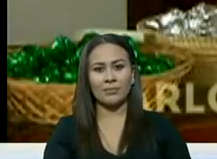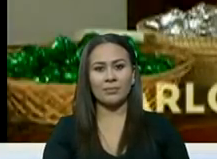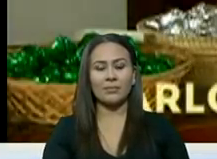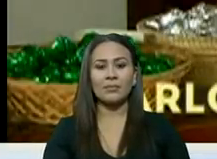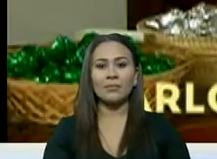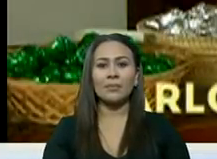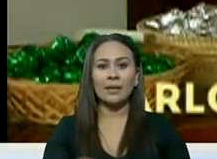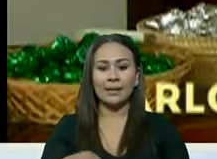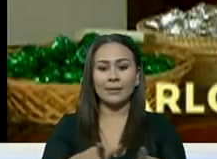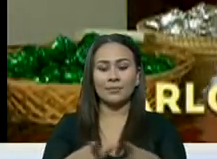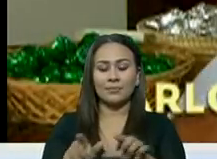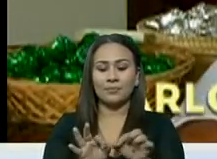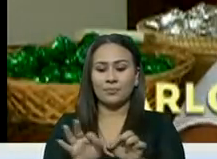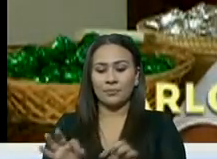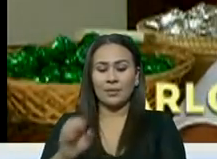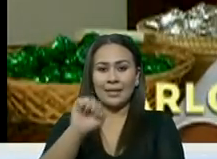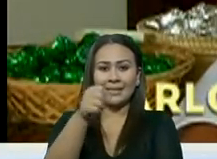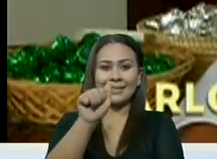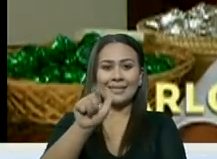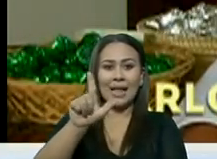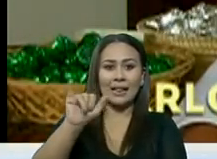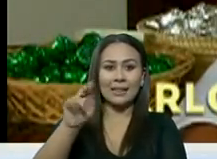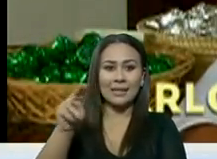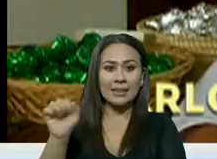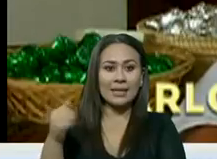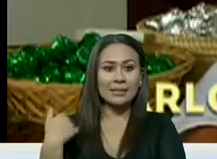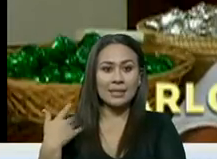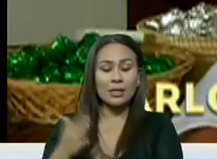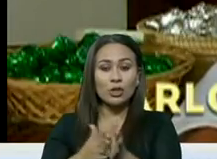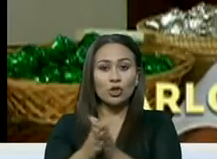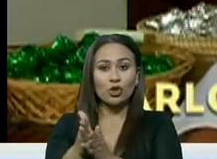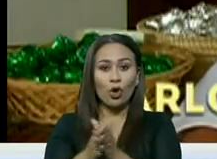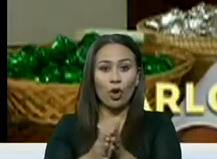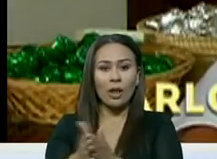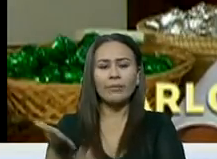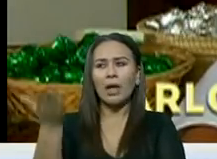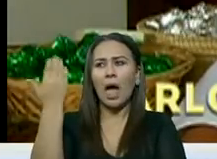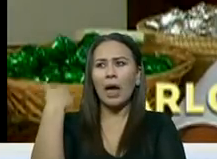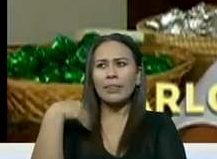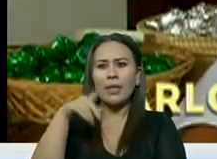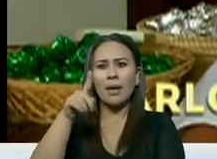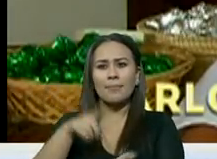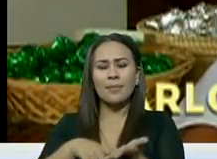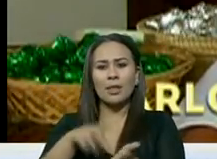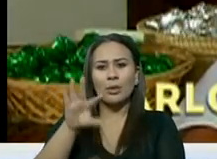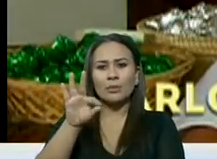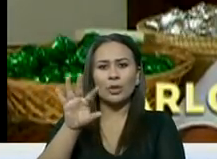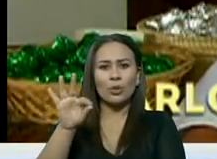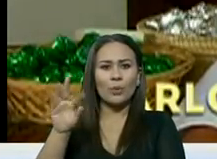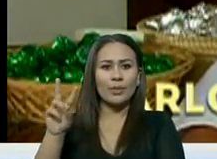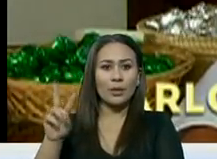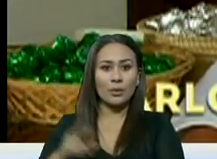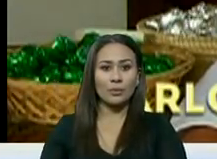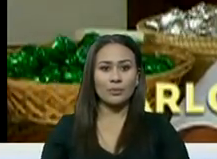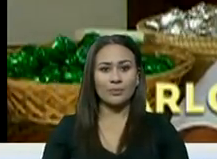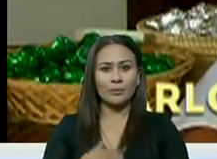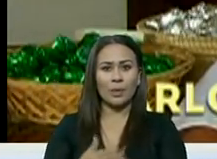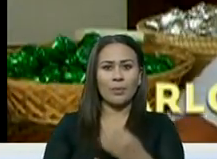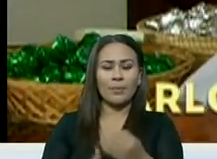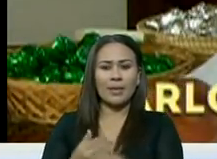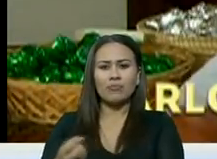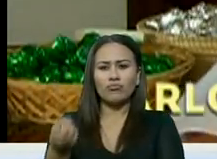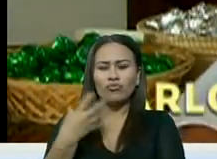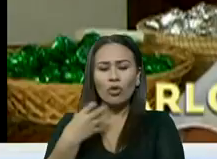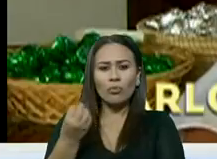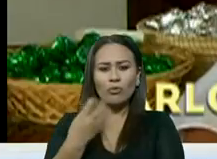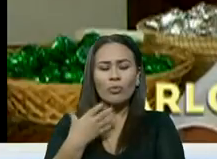parroquia Salinas produce chocolate aproximadamente desde el año 92. La historia del chocolate